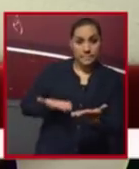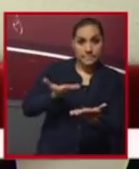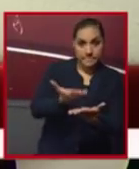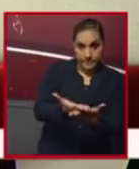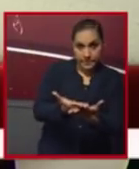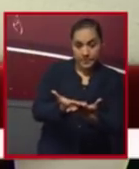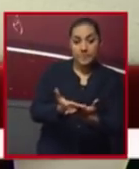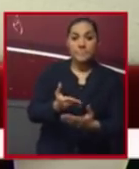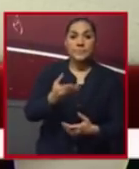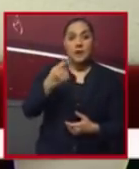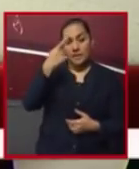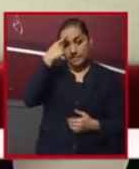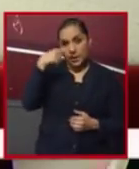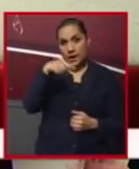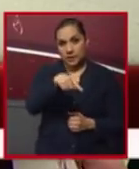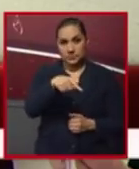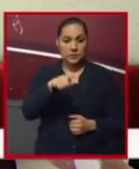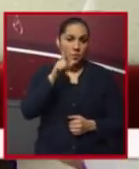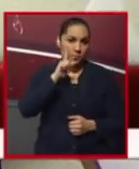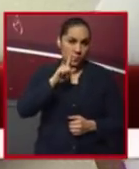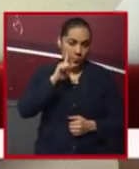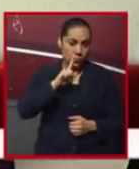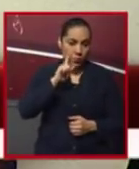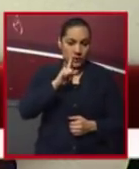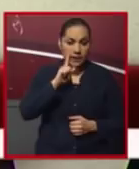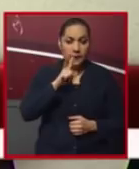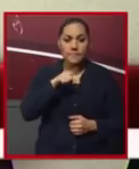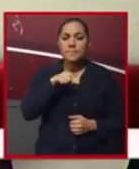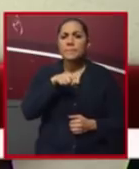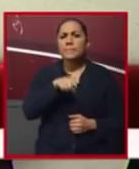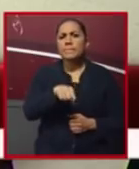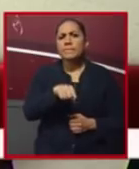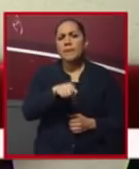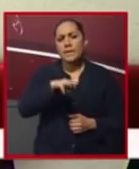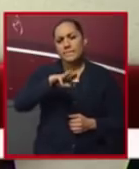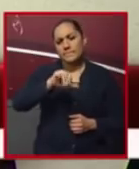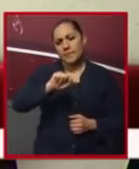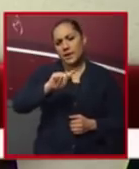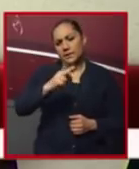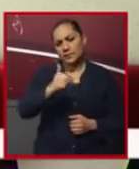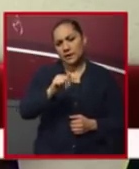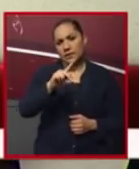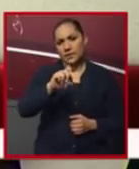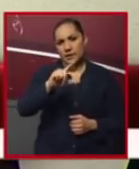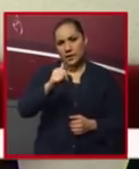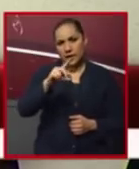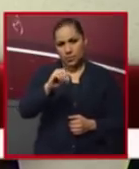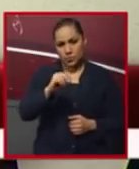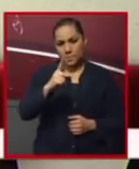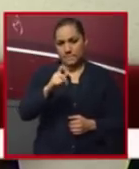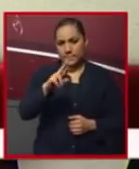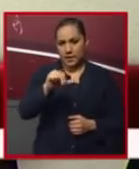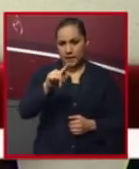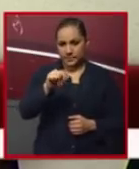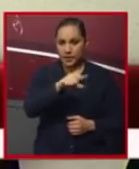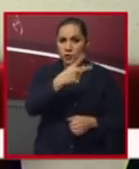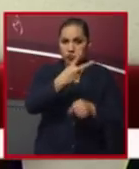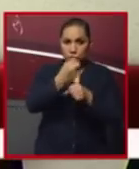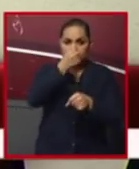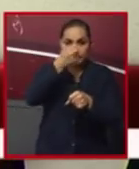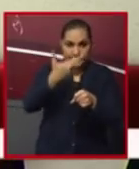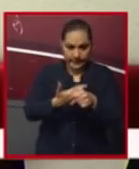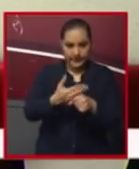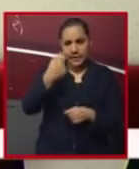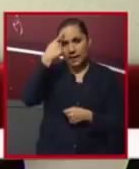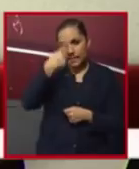que el Ejecutivo Federal hace de la ciudadana Marta Delgado Peralta como subsecretaria de